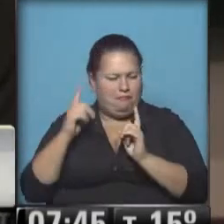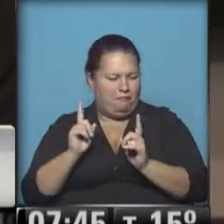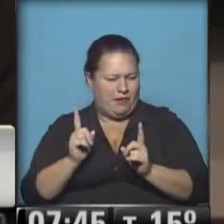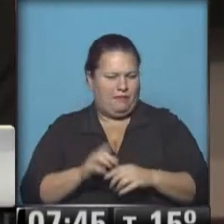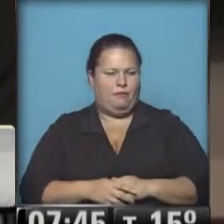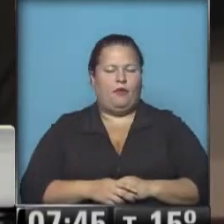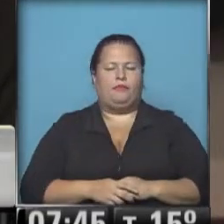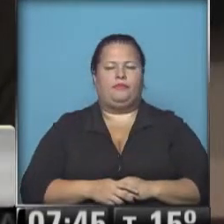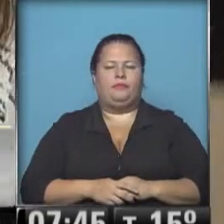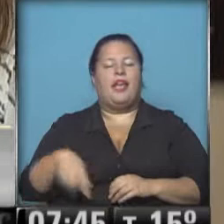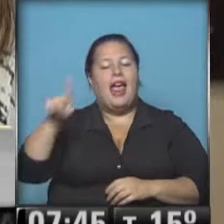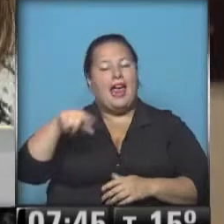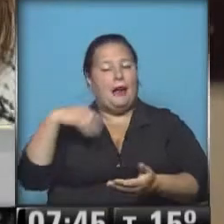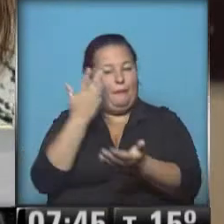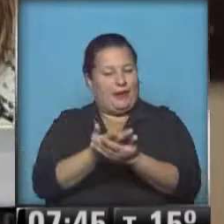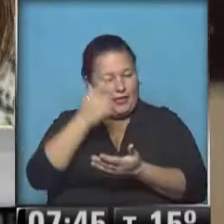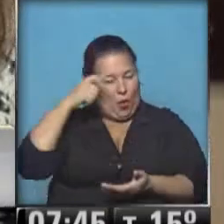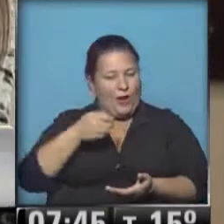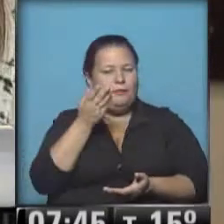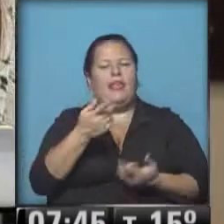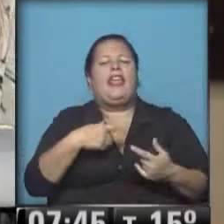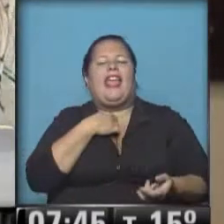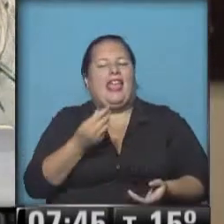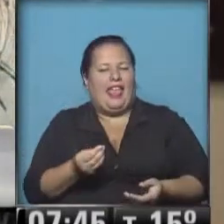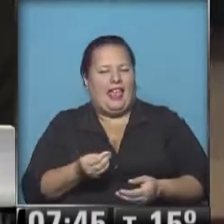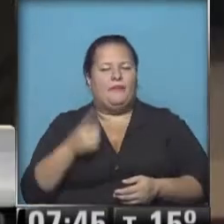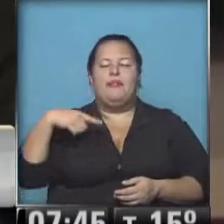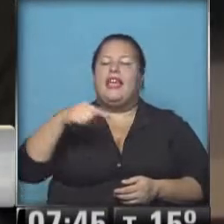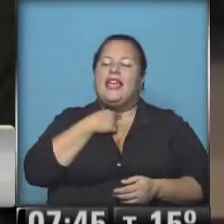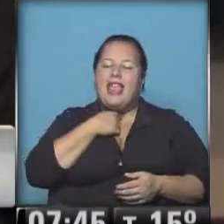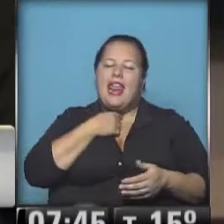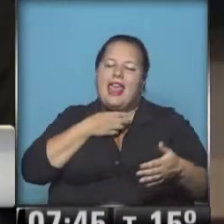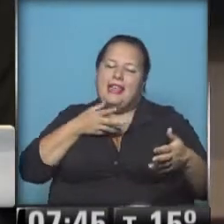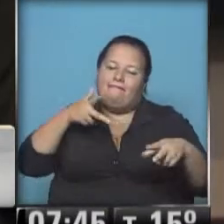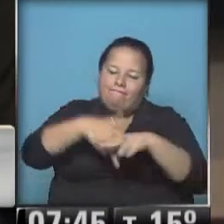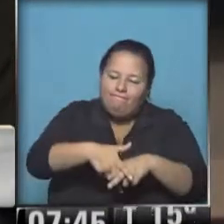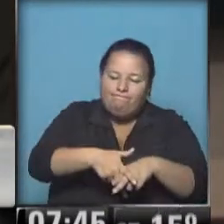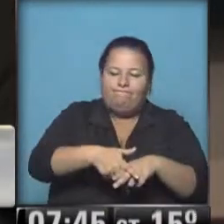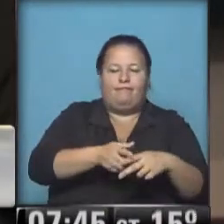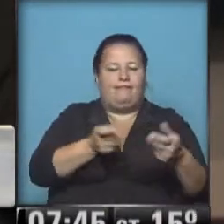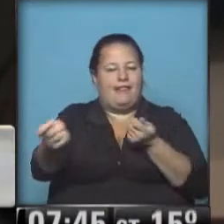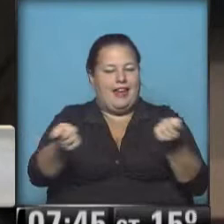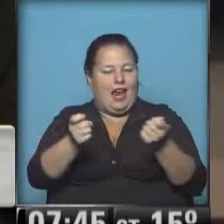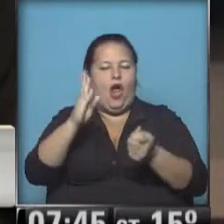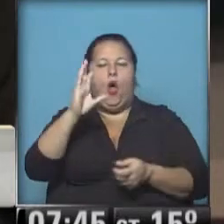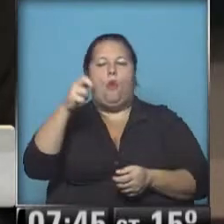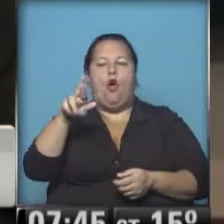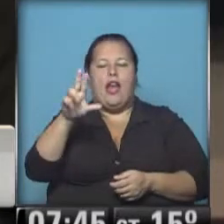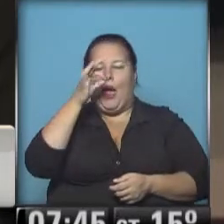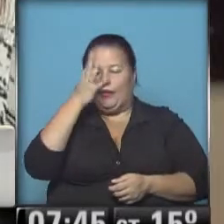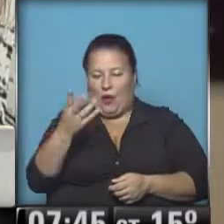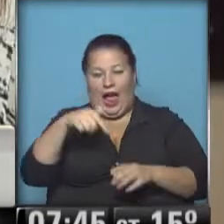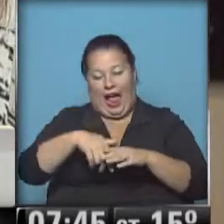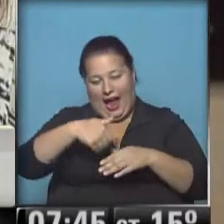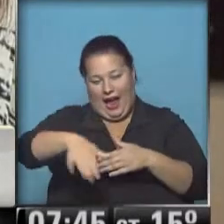historia ante el juez son pedidos que quieren lo que quieren es trabar la operatividad del volar 24